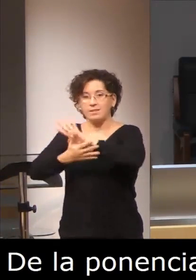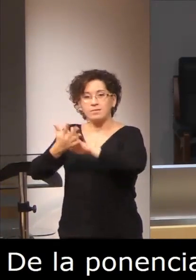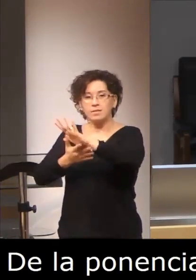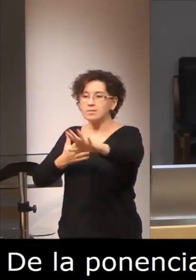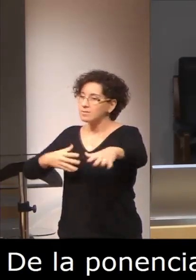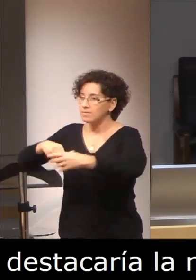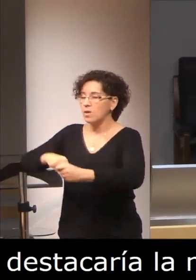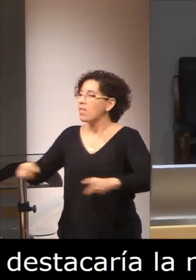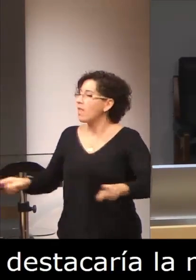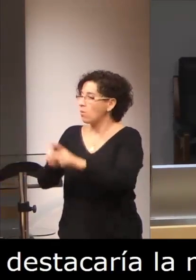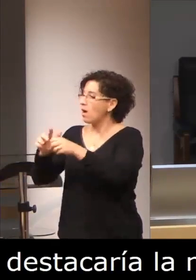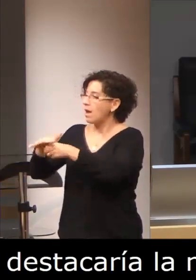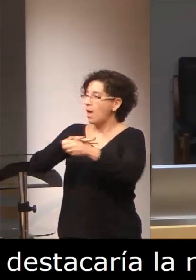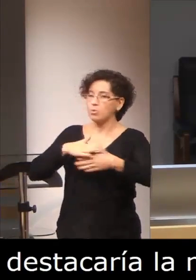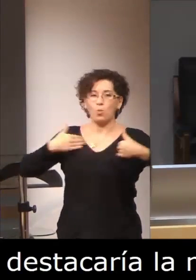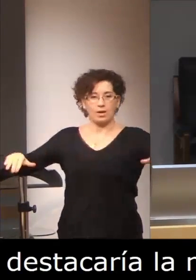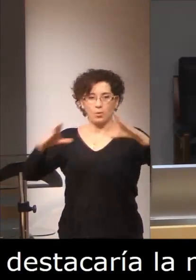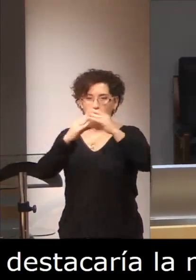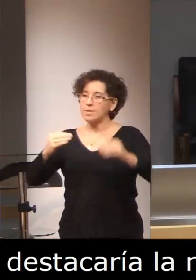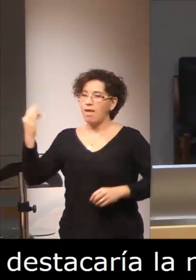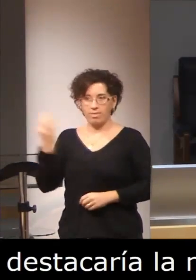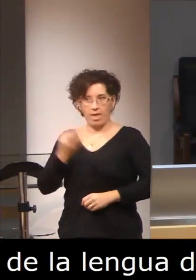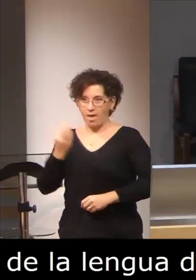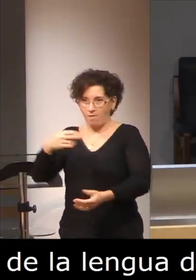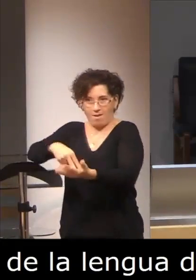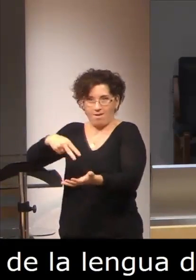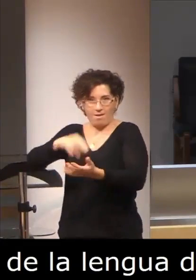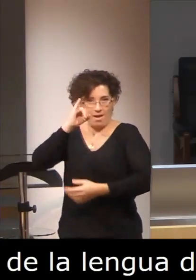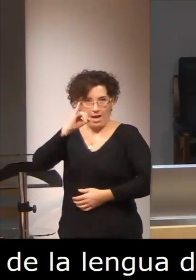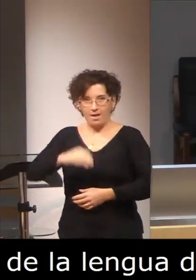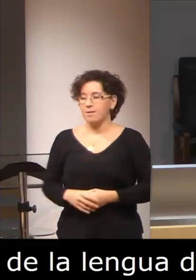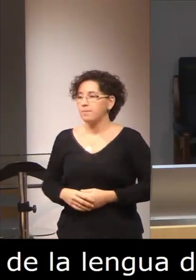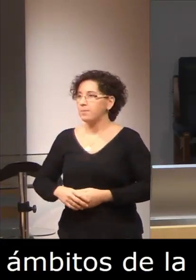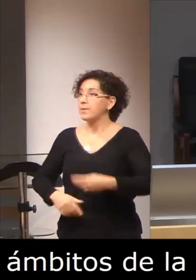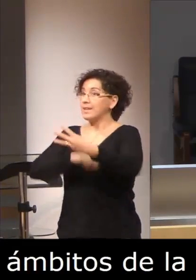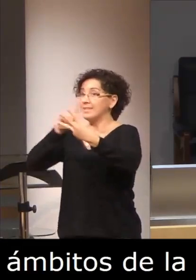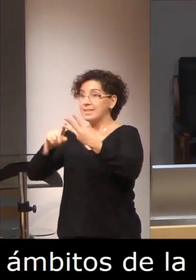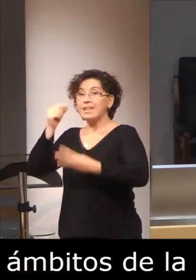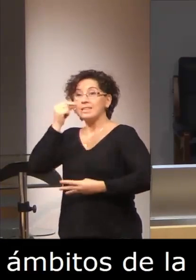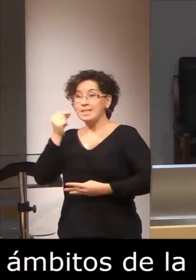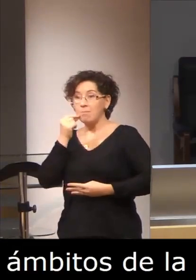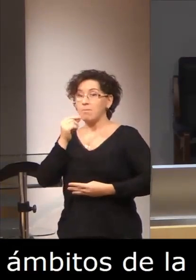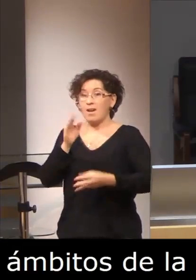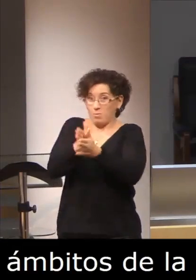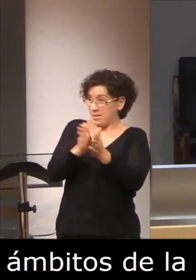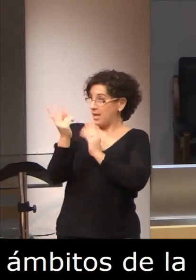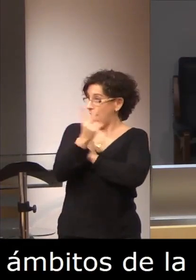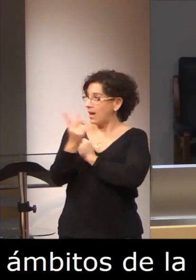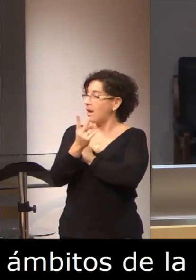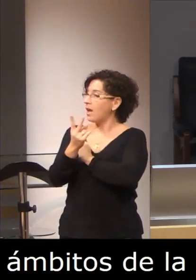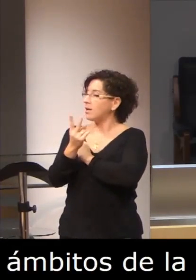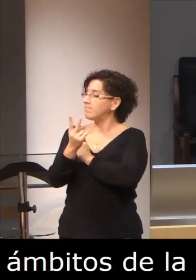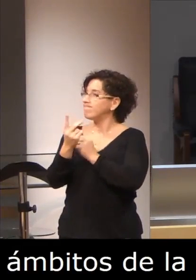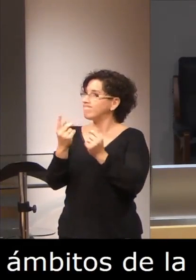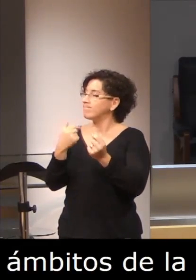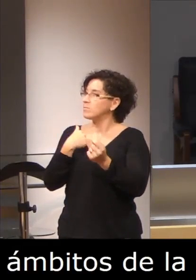todos los ámbitos de la universidad. De la ponencia de Gemma y Cristina, la necesidad de pasar de un